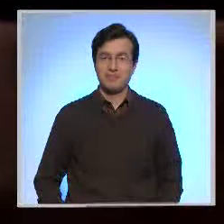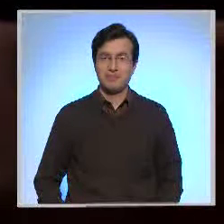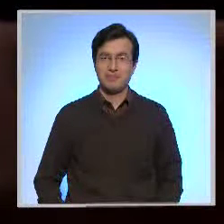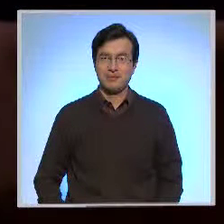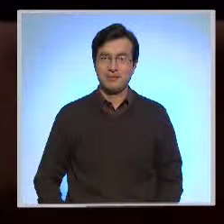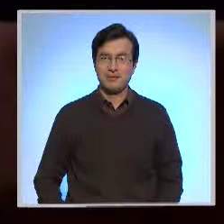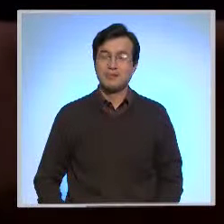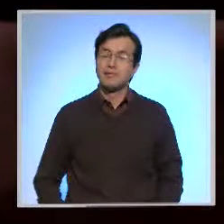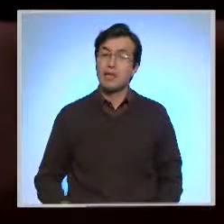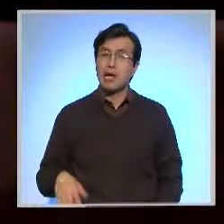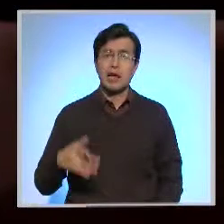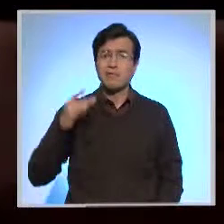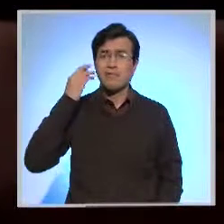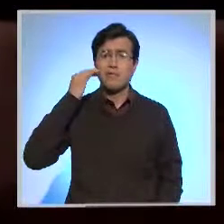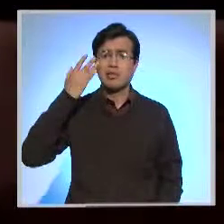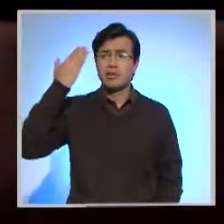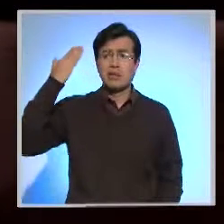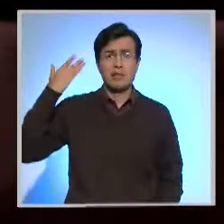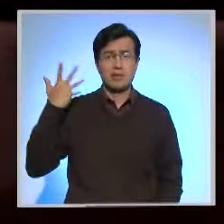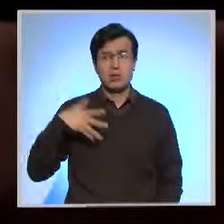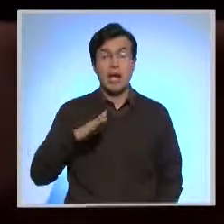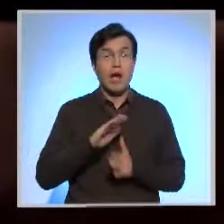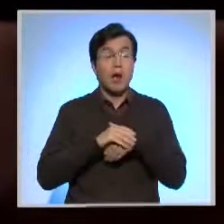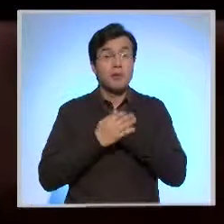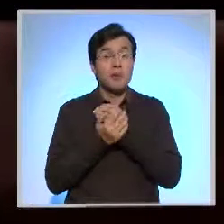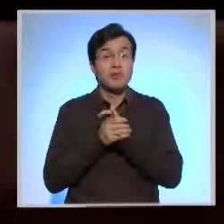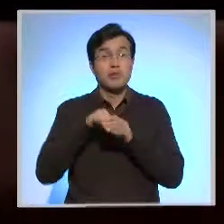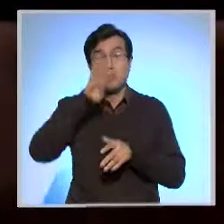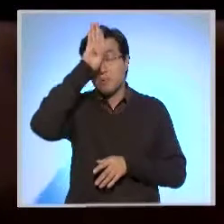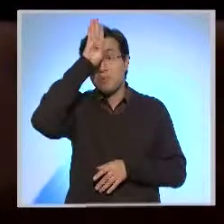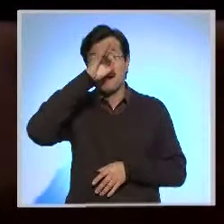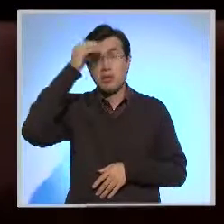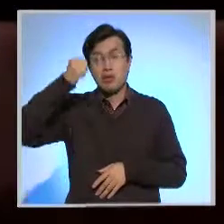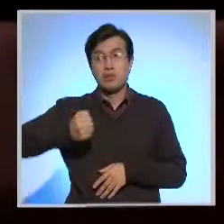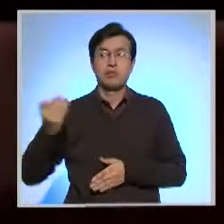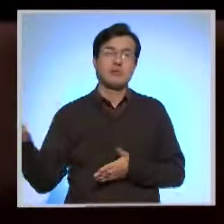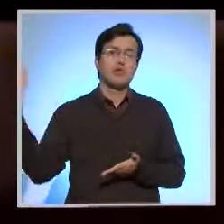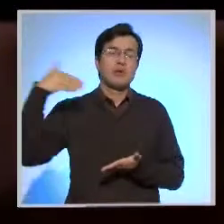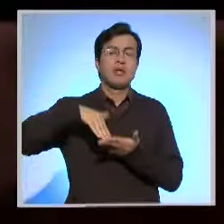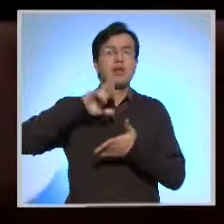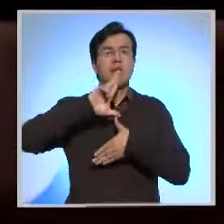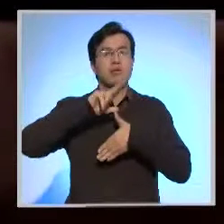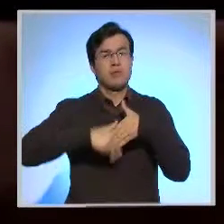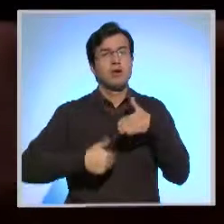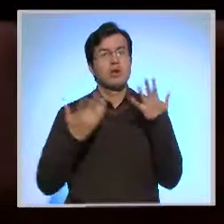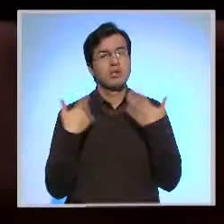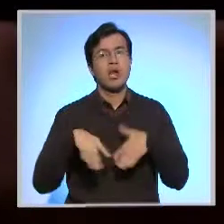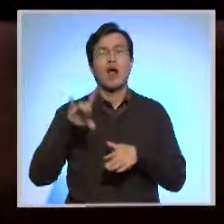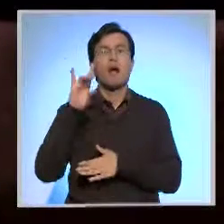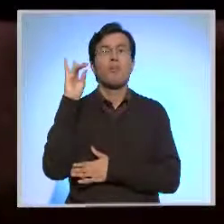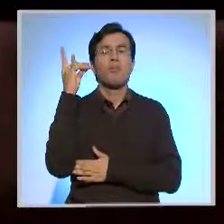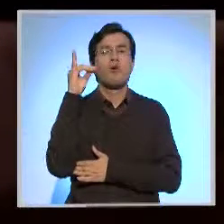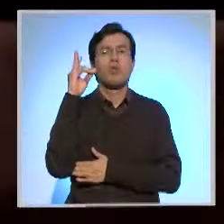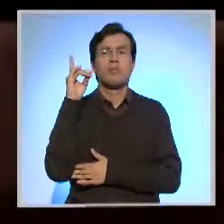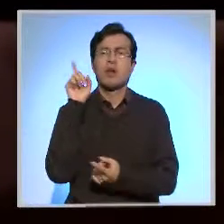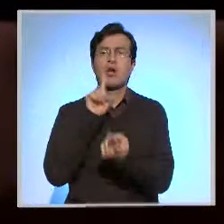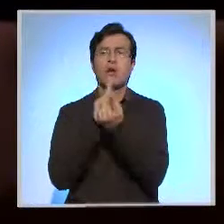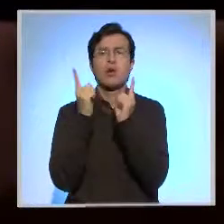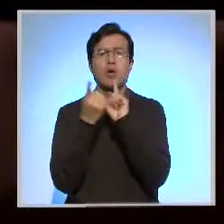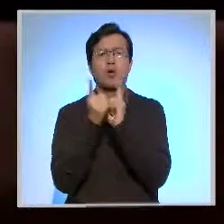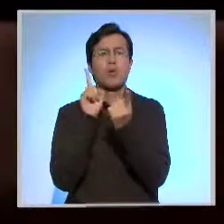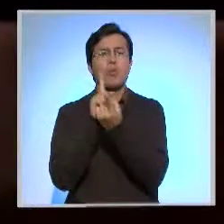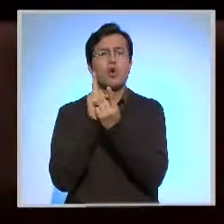hace pocos días y aprovechando la visita del papa- francisco a latinoamérica se instaló en bolivia el encuentro mundial de movimientos